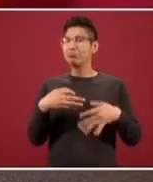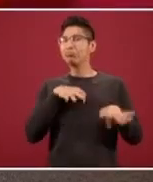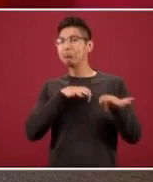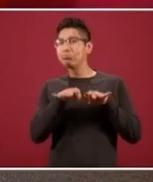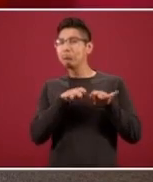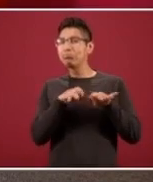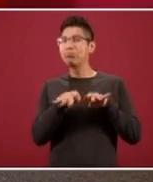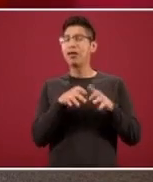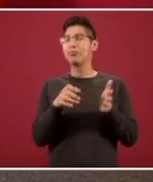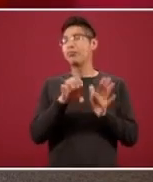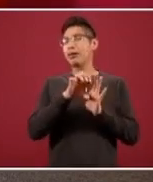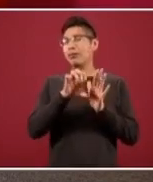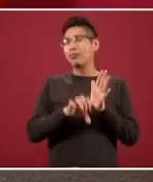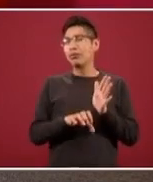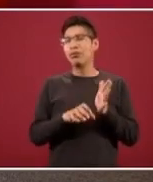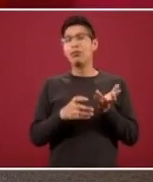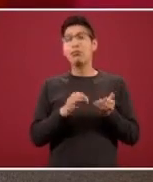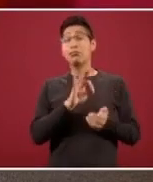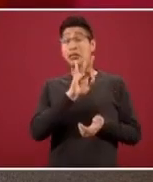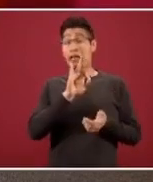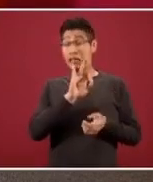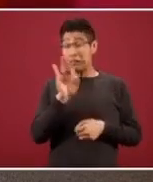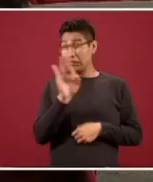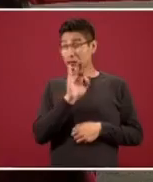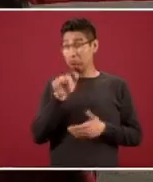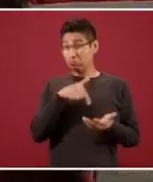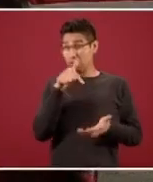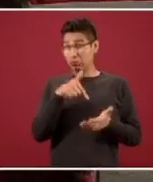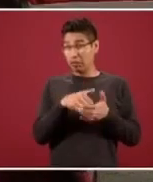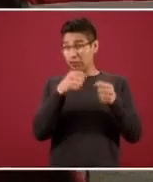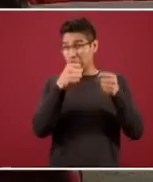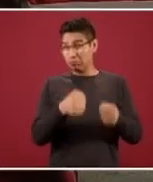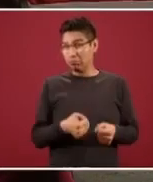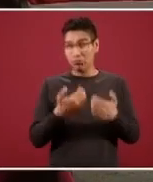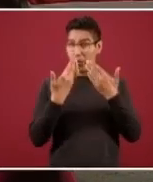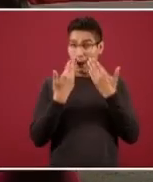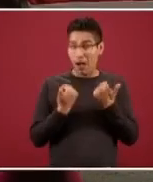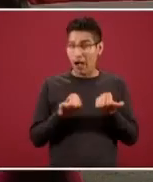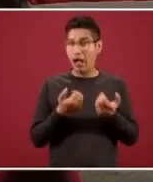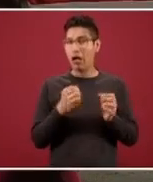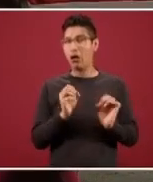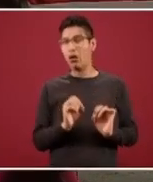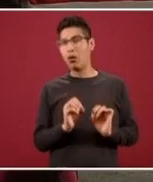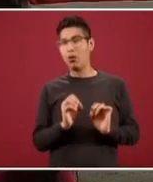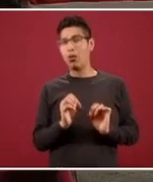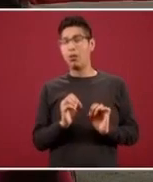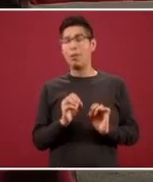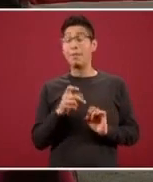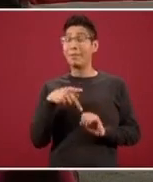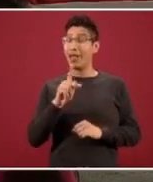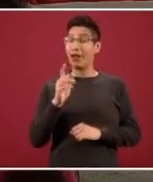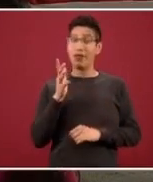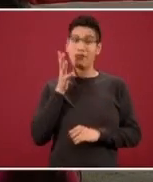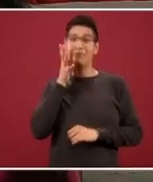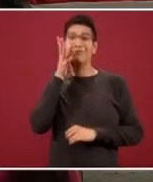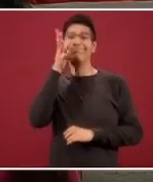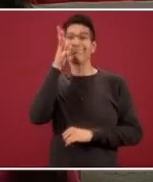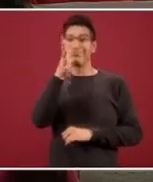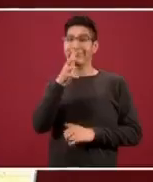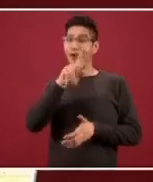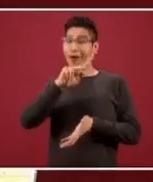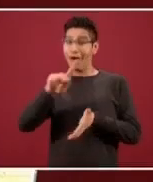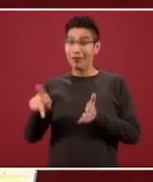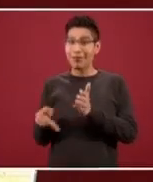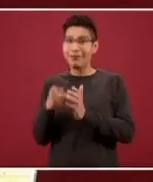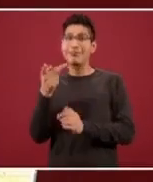comercio informal, por ejemplo, les pegaría mucho más. Y si en un futuro se requiere, o sea, ya cuando la infección esté en el pico, volver a hacerlo,